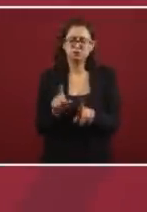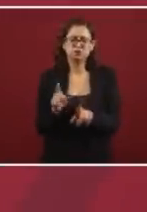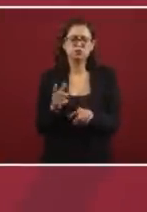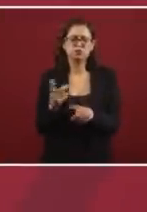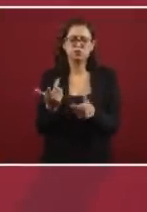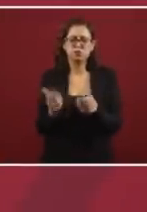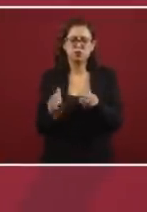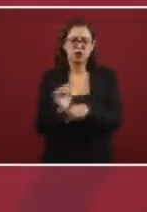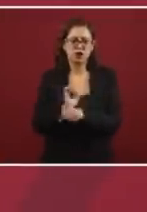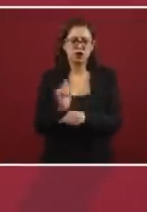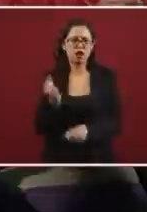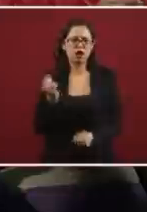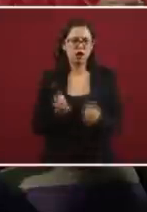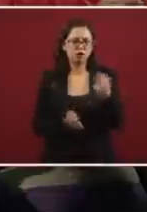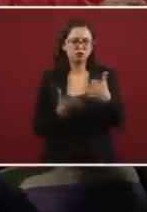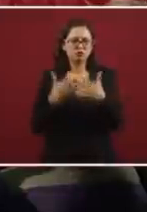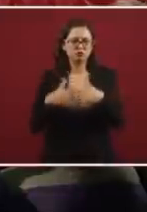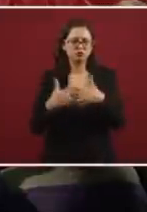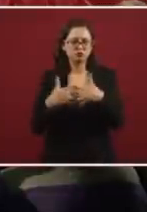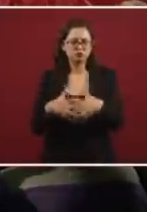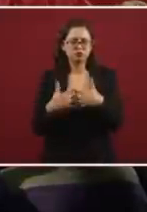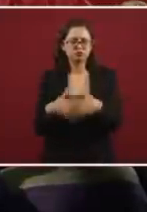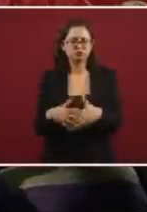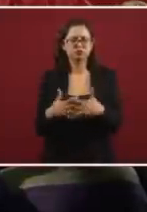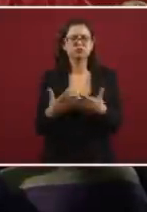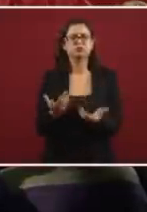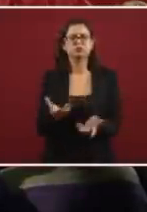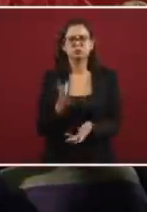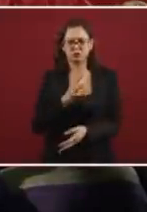automotriz de manufacturas